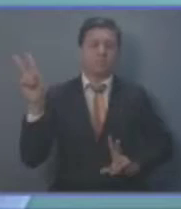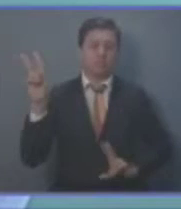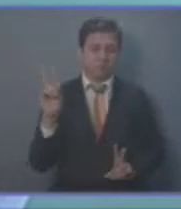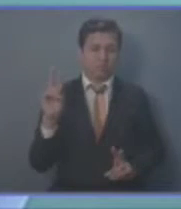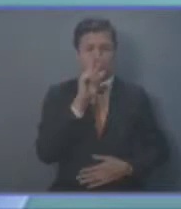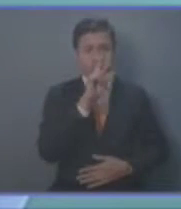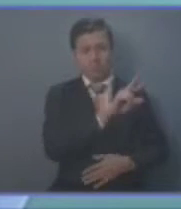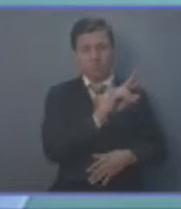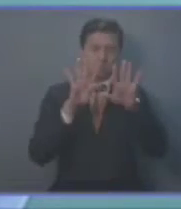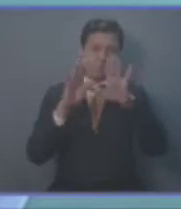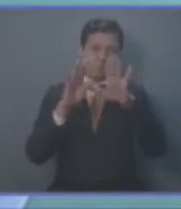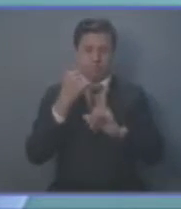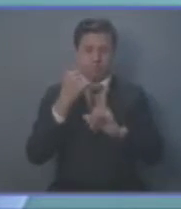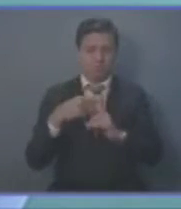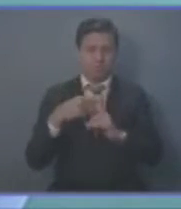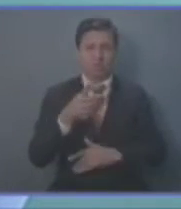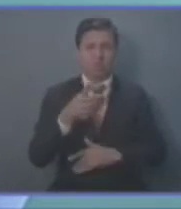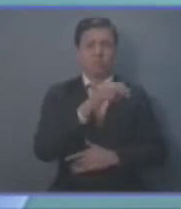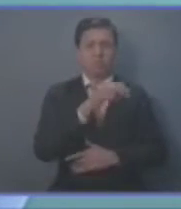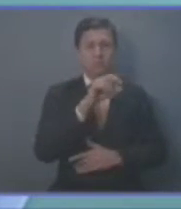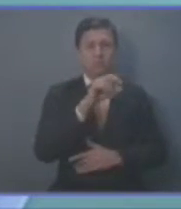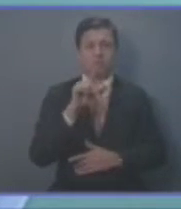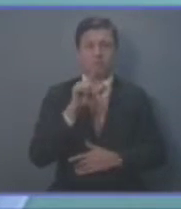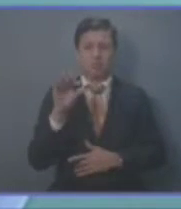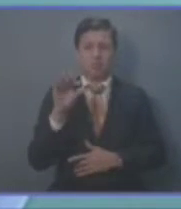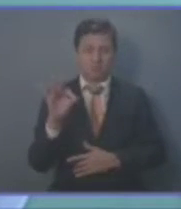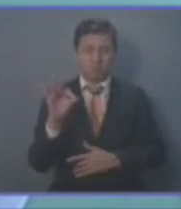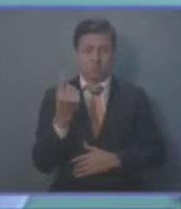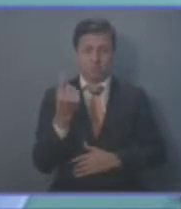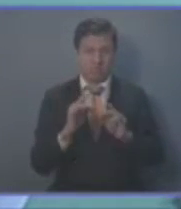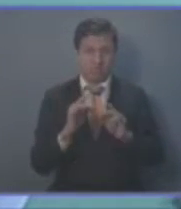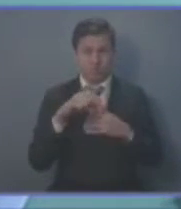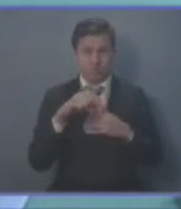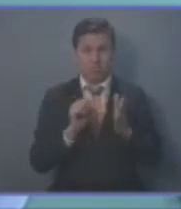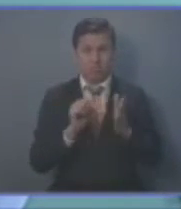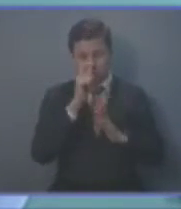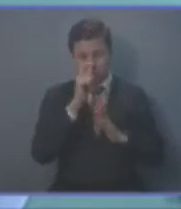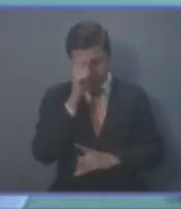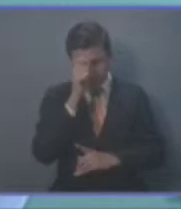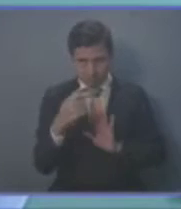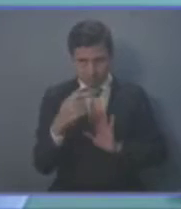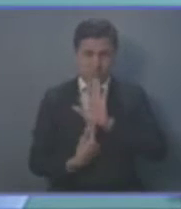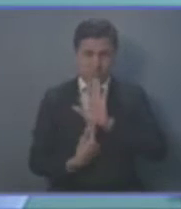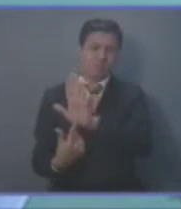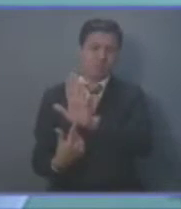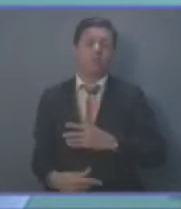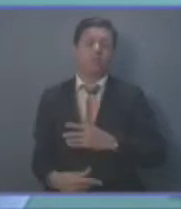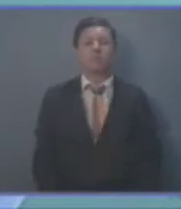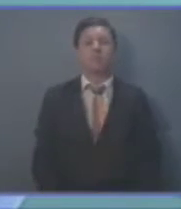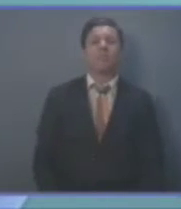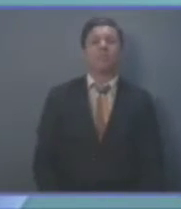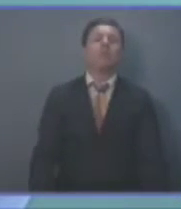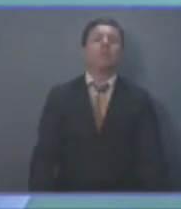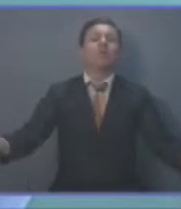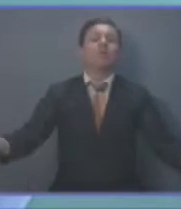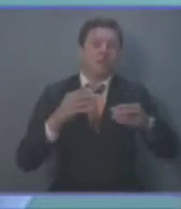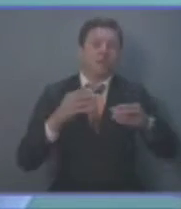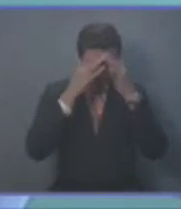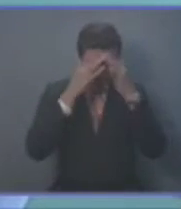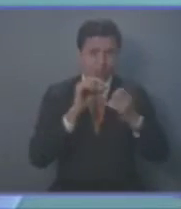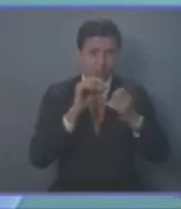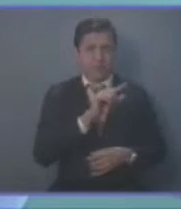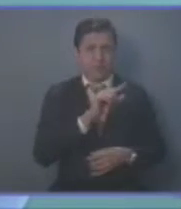Salvador, 29 de abril de 2019. Señores secretarios de la Asamblea Legislativa presente, dictamen